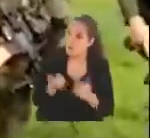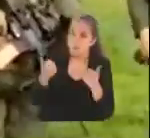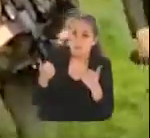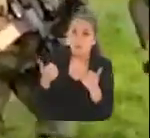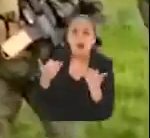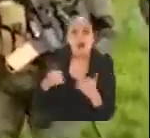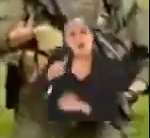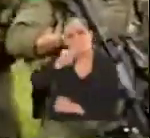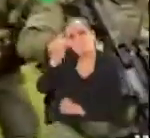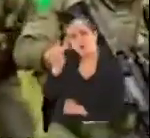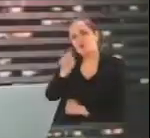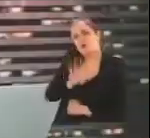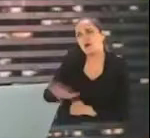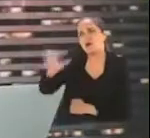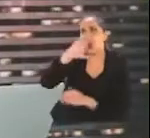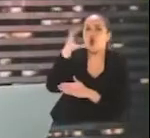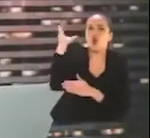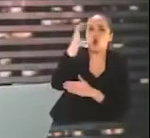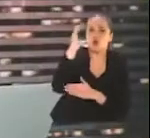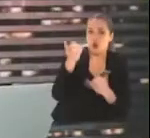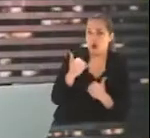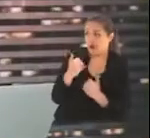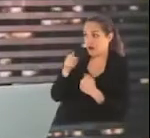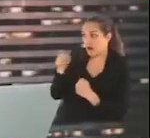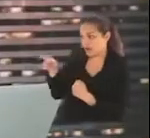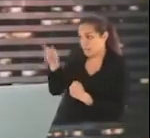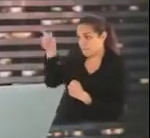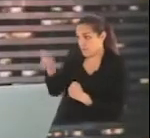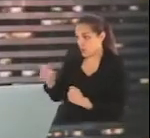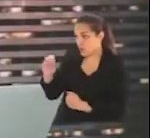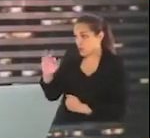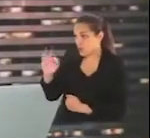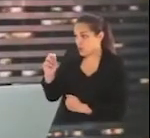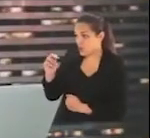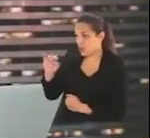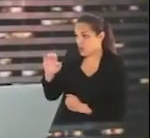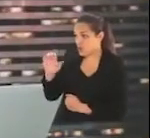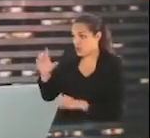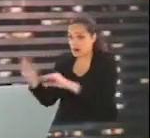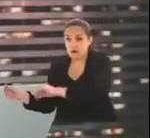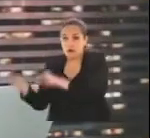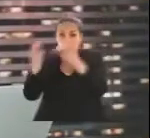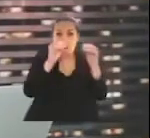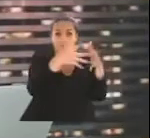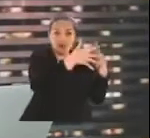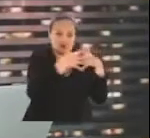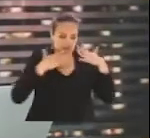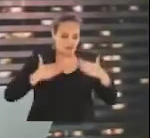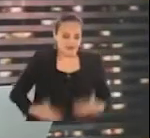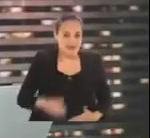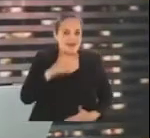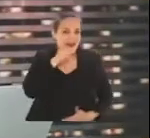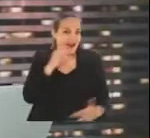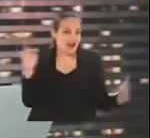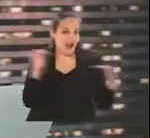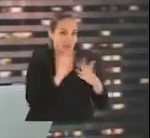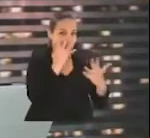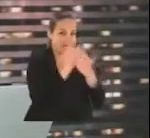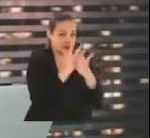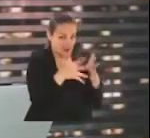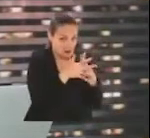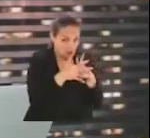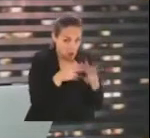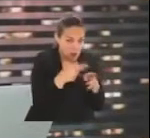colombianos nos hacemos vamos a ver con overol alias otoniel en una cárcel de los eeuu en los próximos días